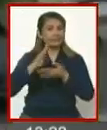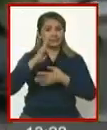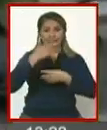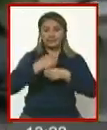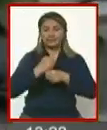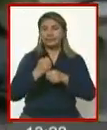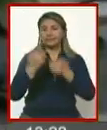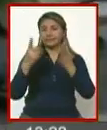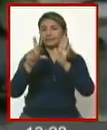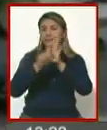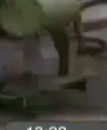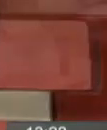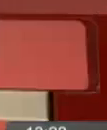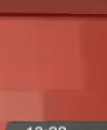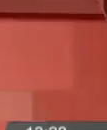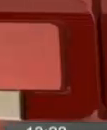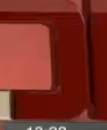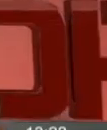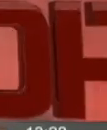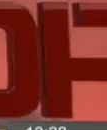creación de la ley de empresas.